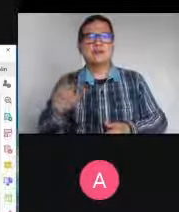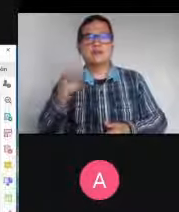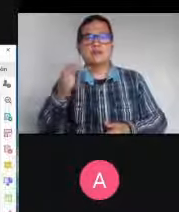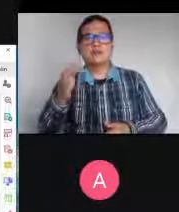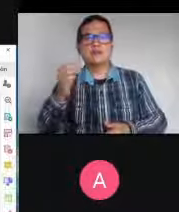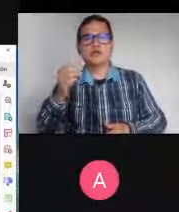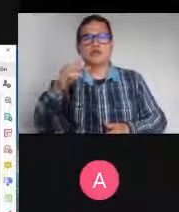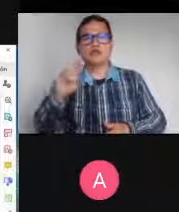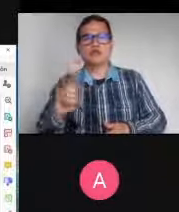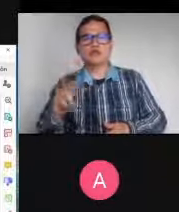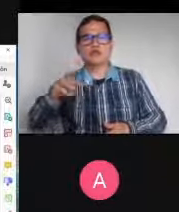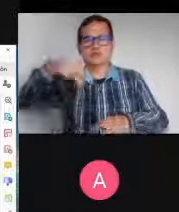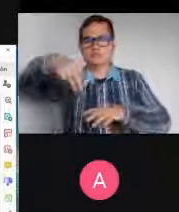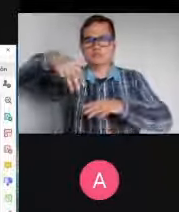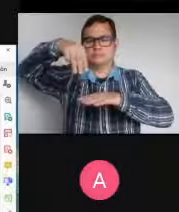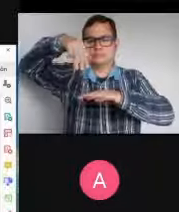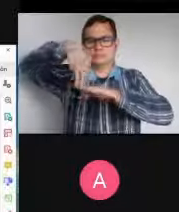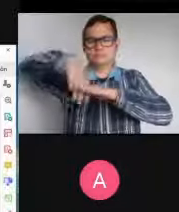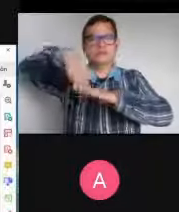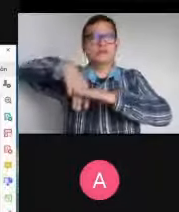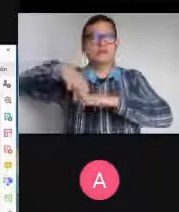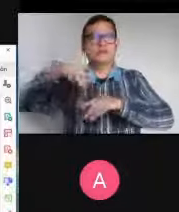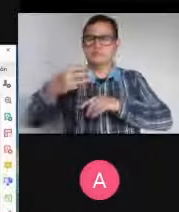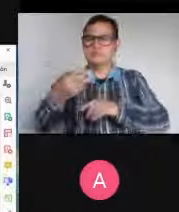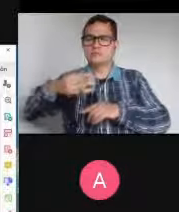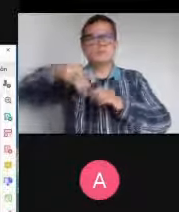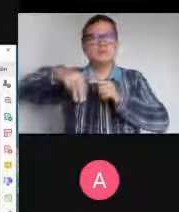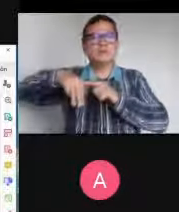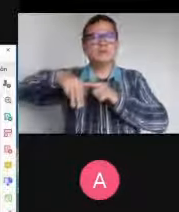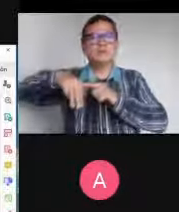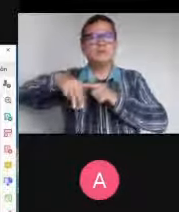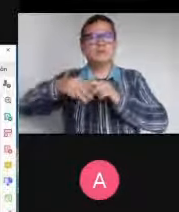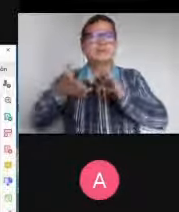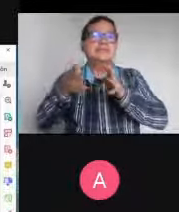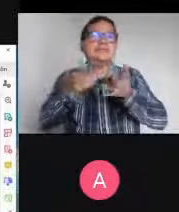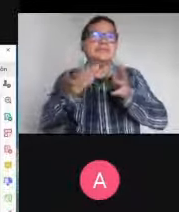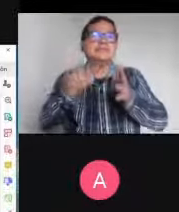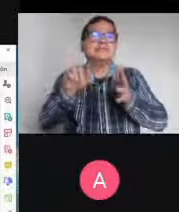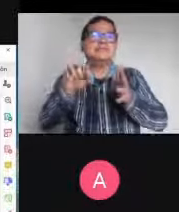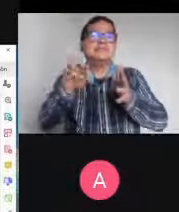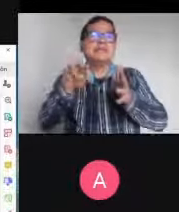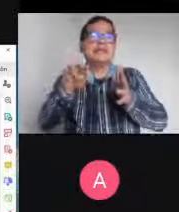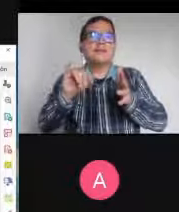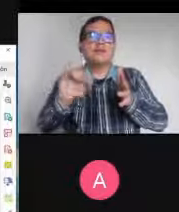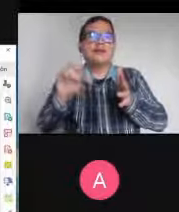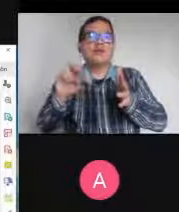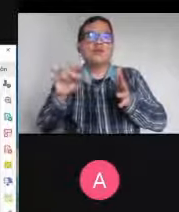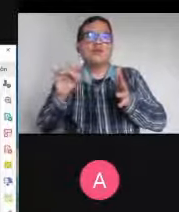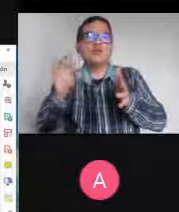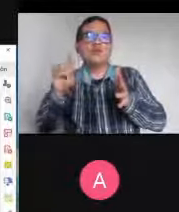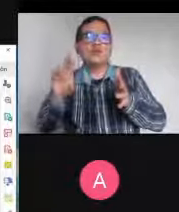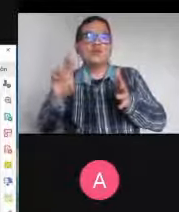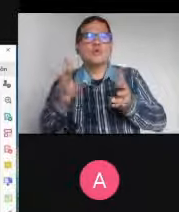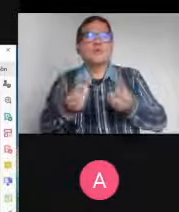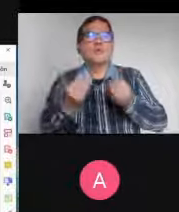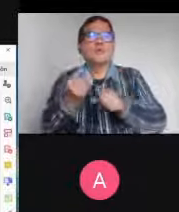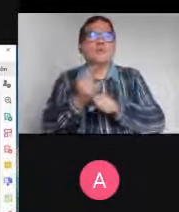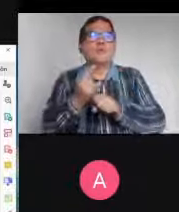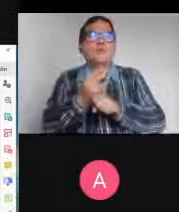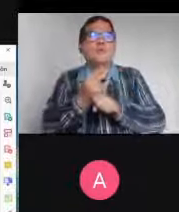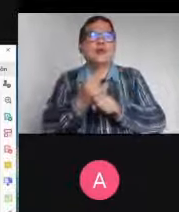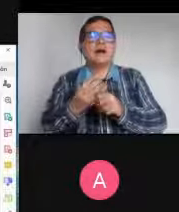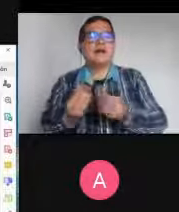Entonces, recordemos que el transistor es un dispositivo electrónico semiconductor que se utiliza para entregar una señal